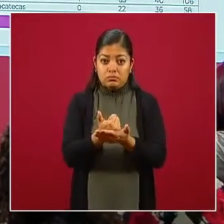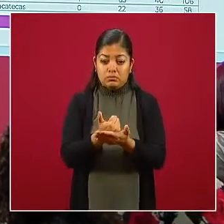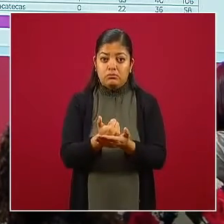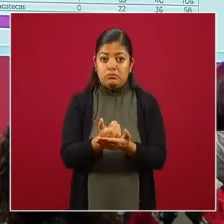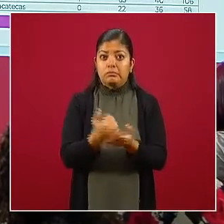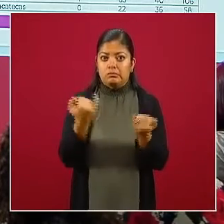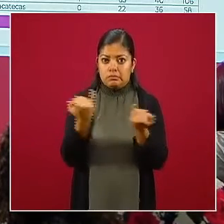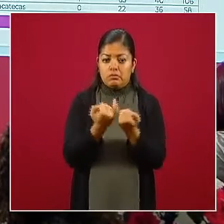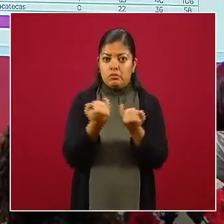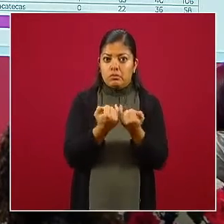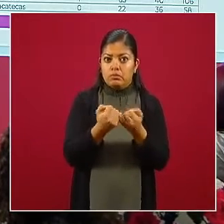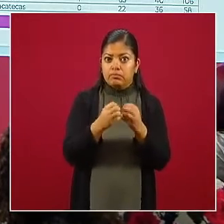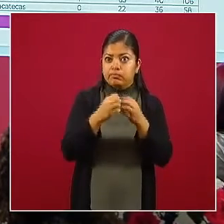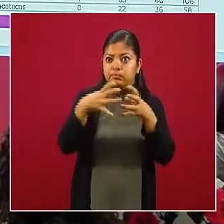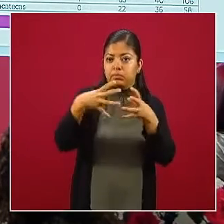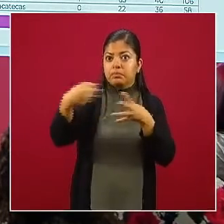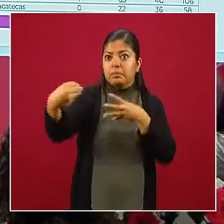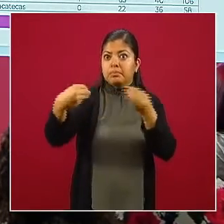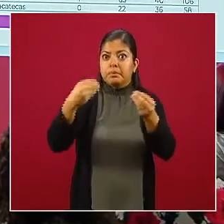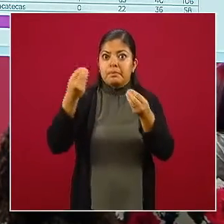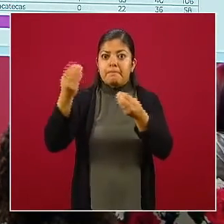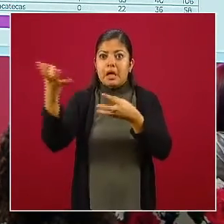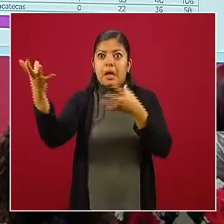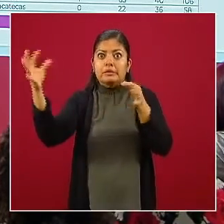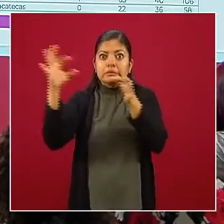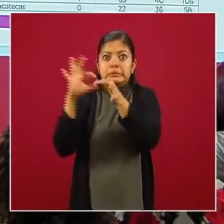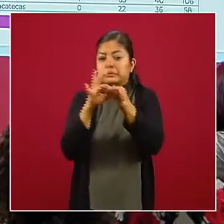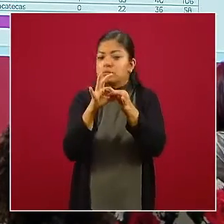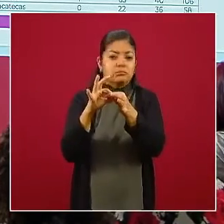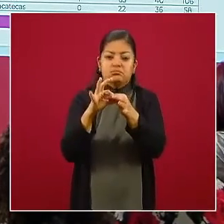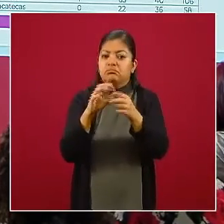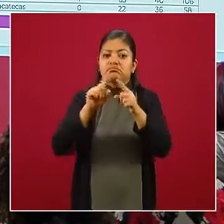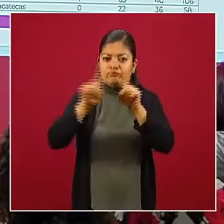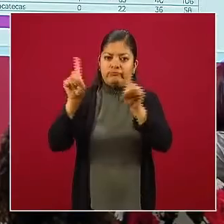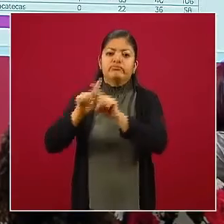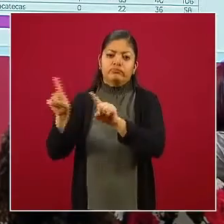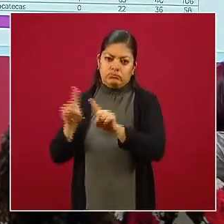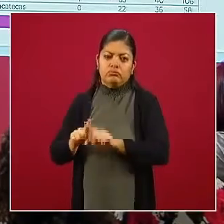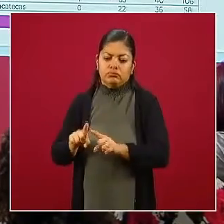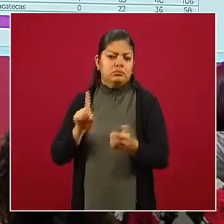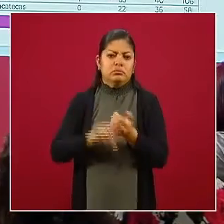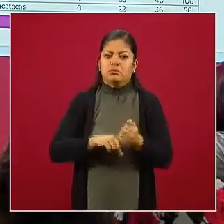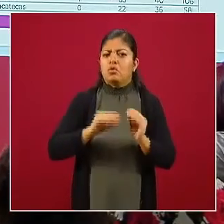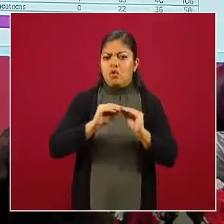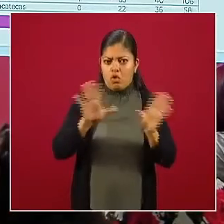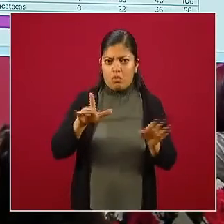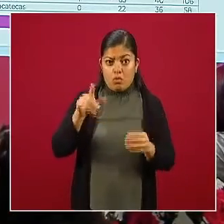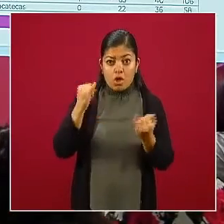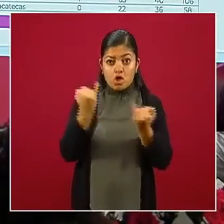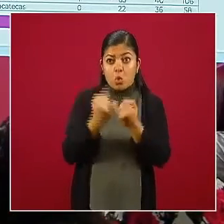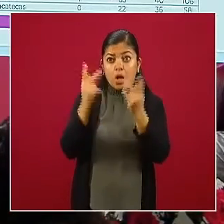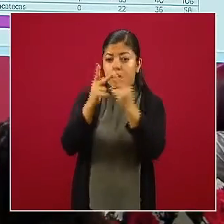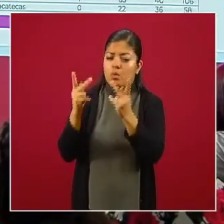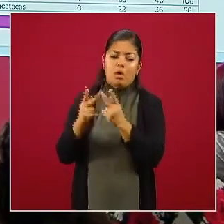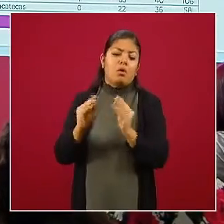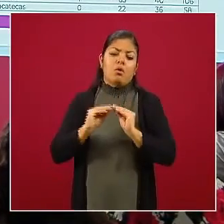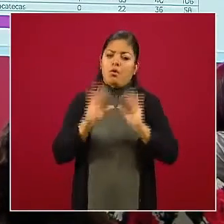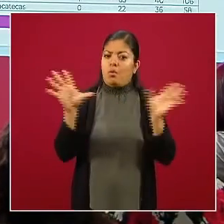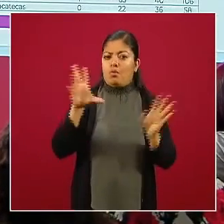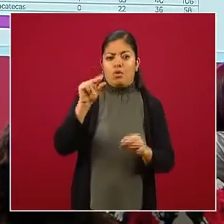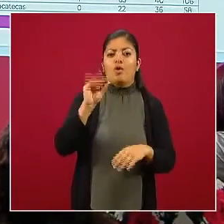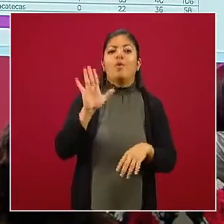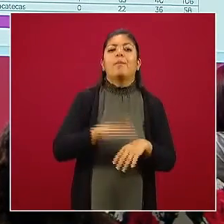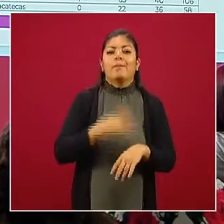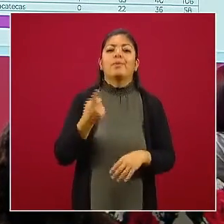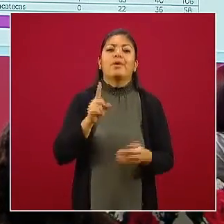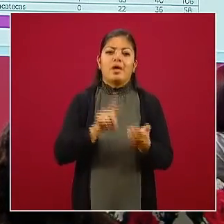misma intensidad de la transmisión. Más allá de lo obvio que no pueden tener los mismos casos, la misma cantidad de casos porque tienen distintos